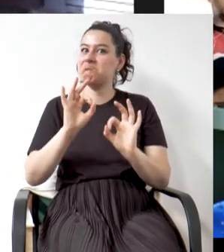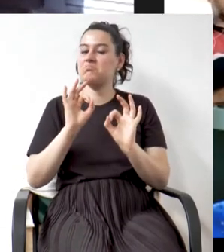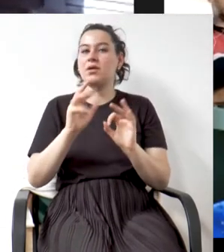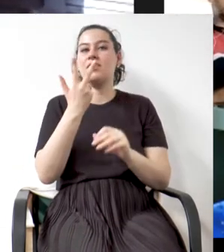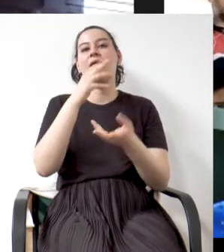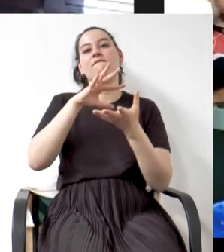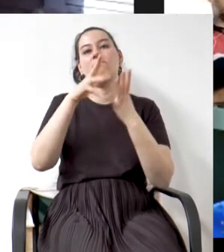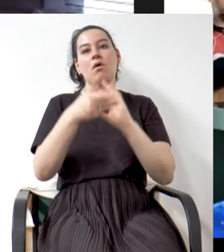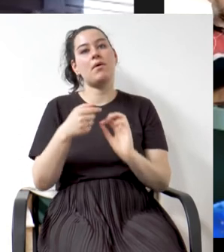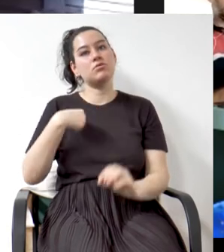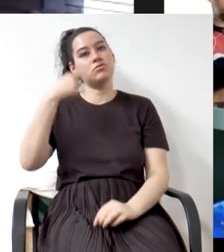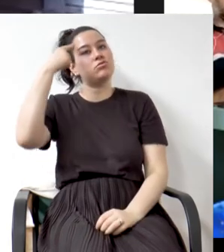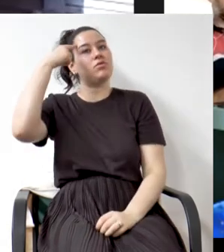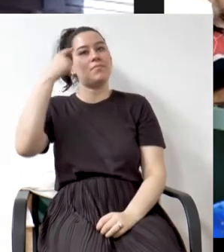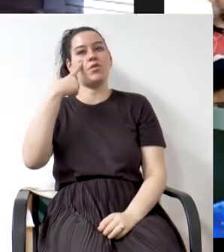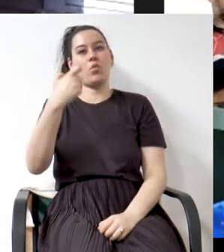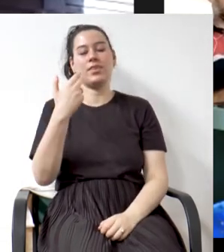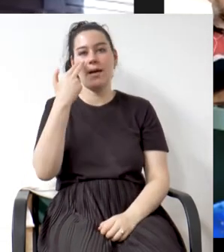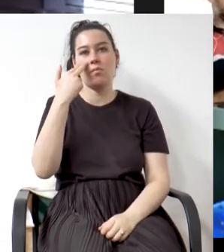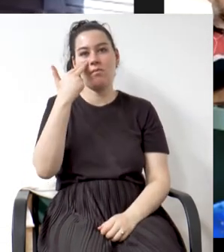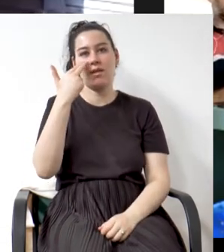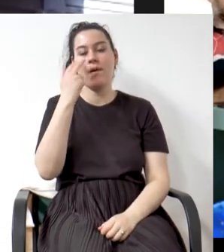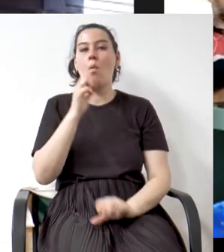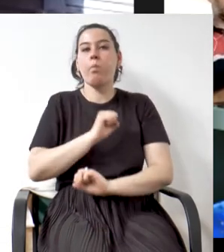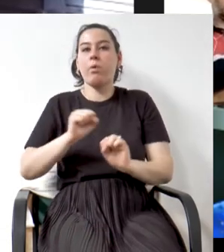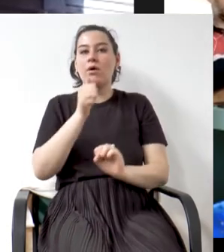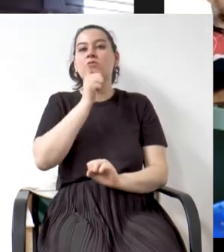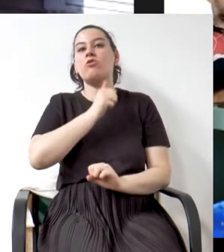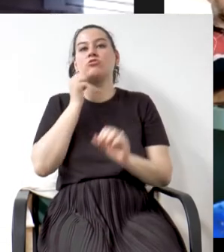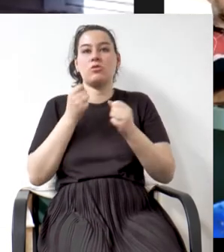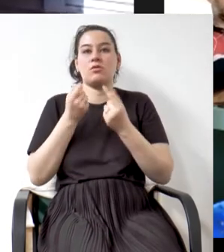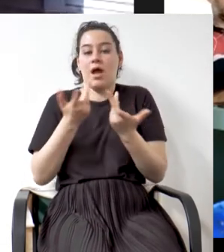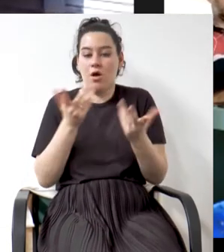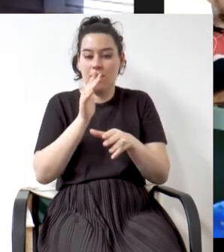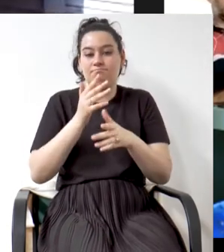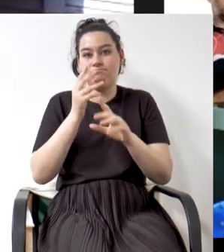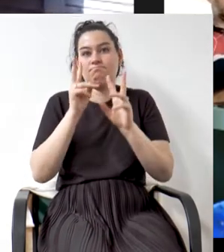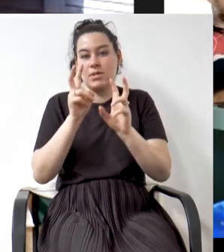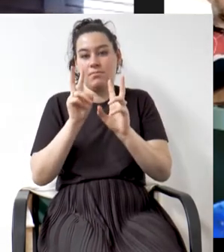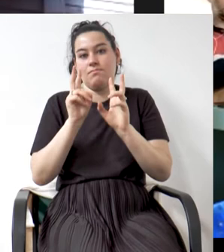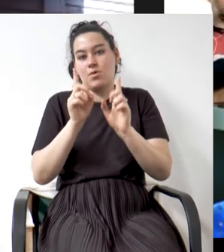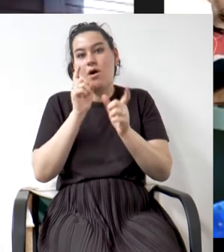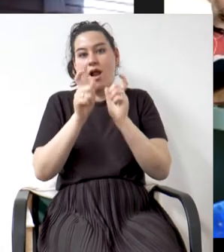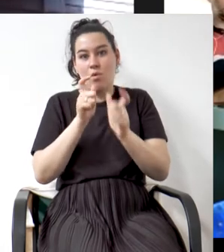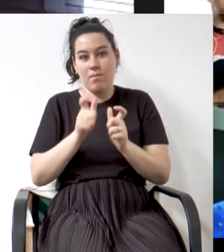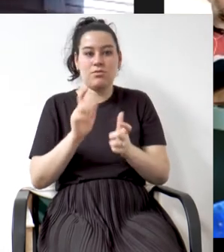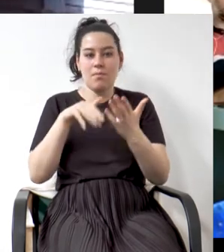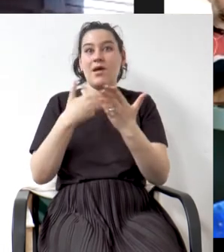básicamente las tres formas en las que yo puedo ver el problema, o por lo menos puedo aportar a los documentos que están planteados de parte del